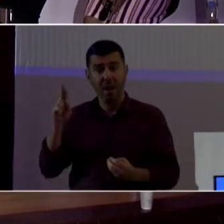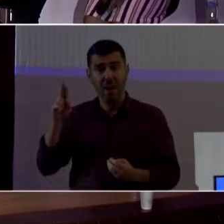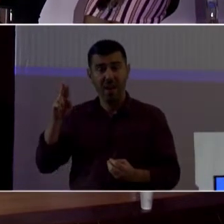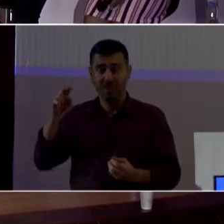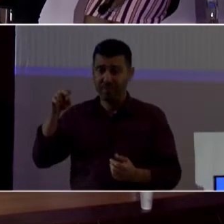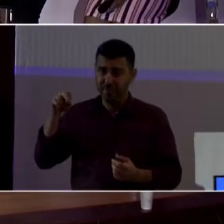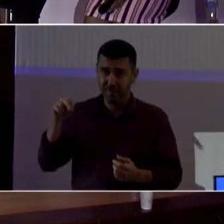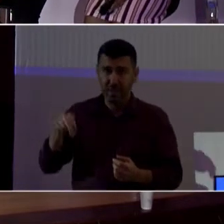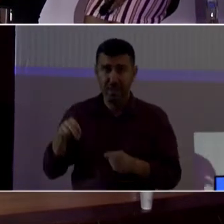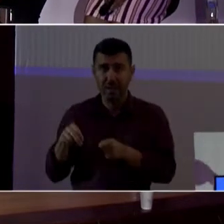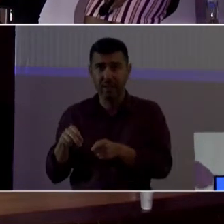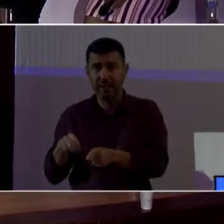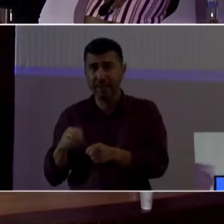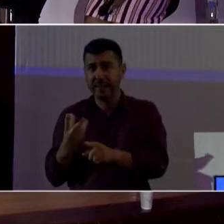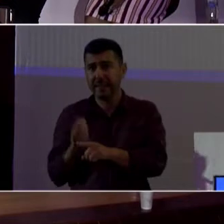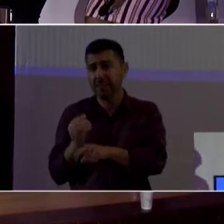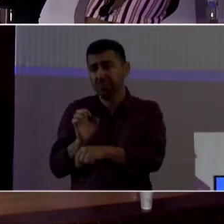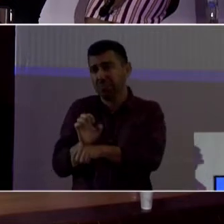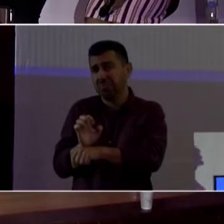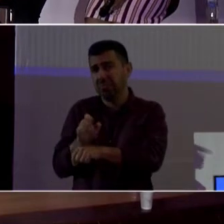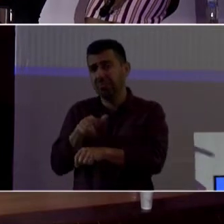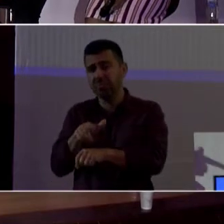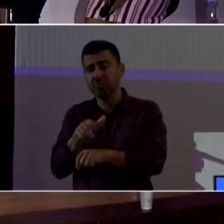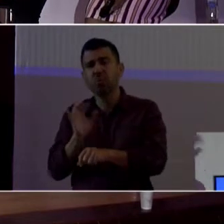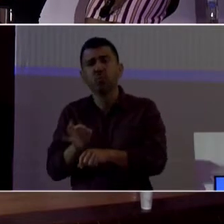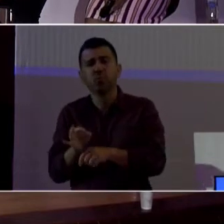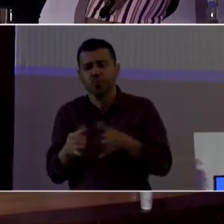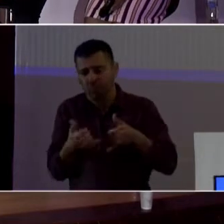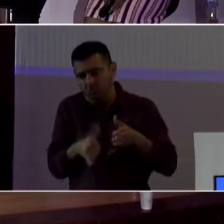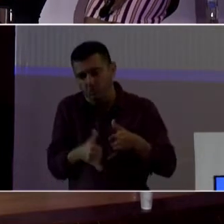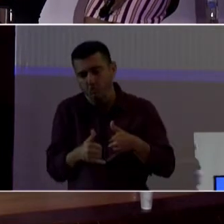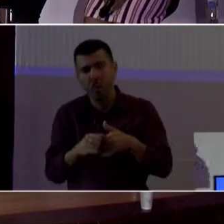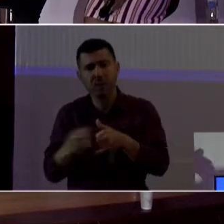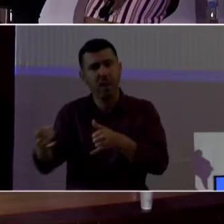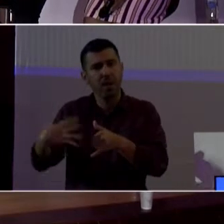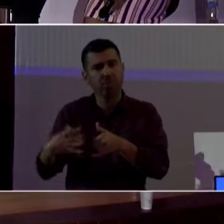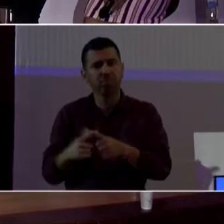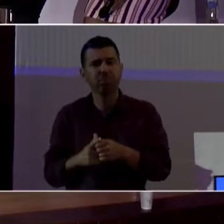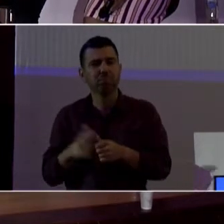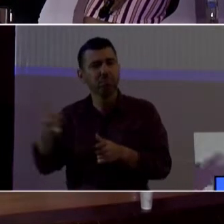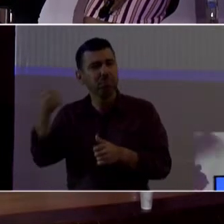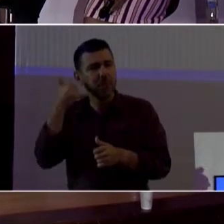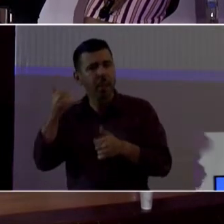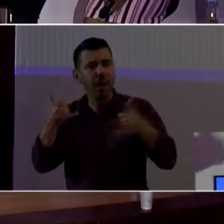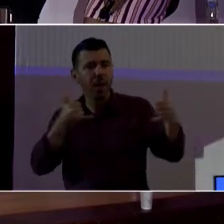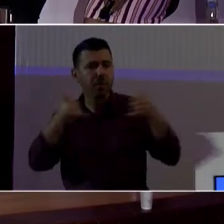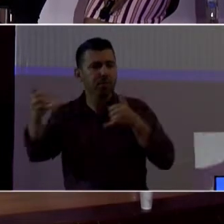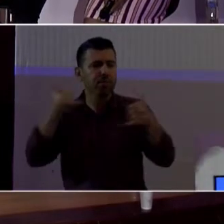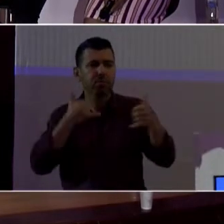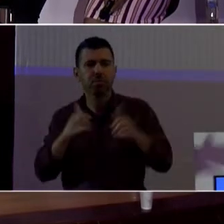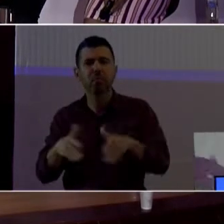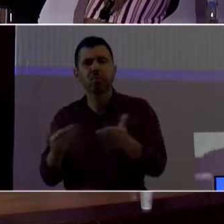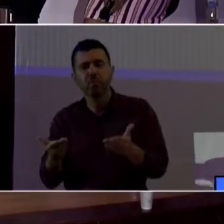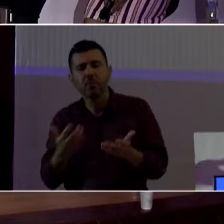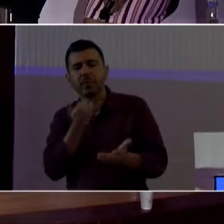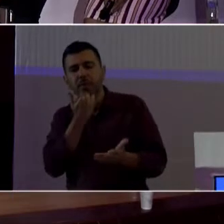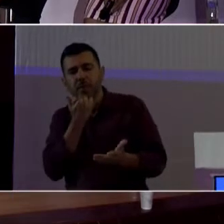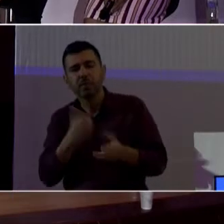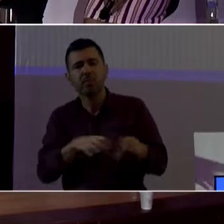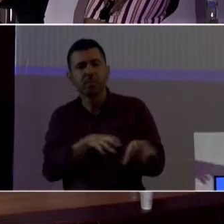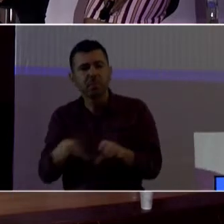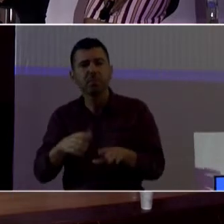días están ahí. Por el WhatsApp, por la llamada telefónica. ¿Cómo van? ¿Qué están haciendo? Y eso es importante, eso se